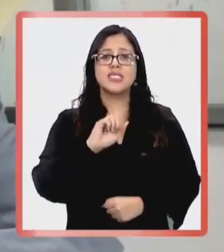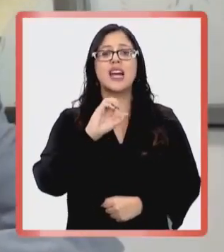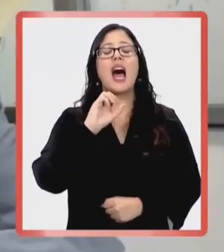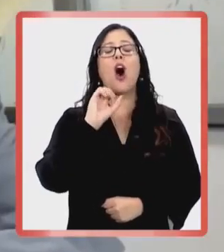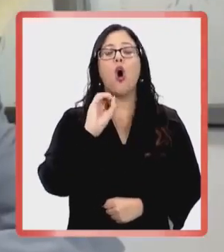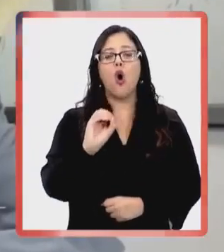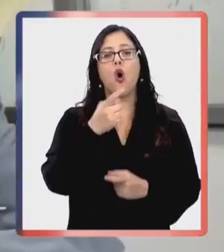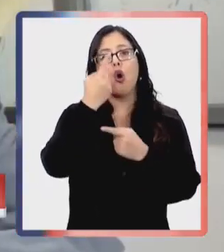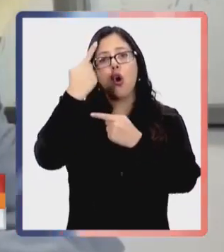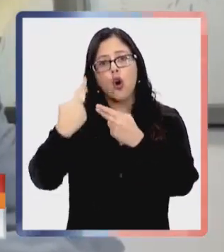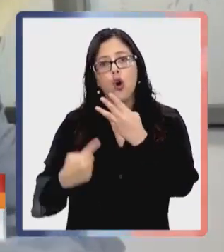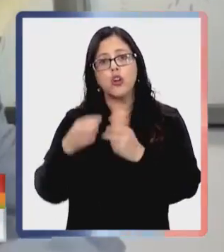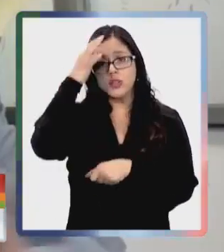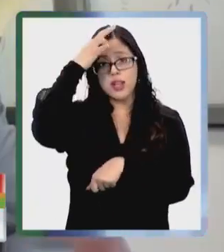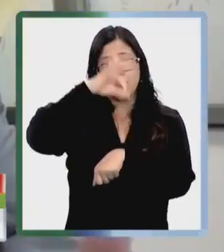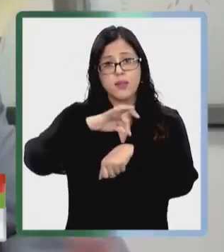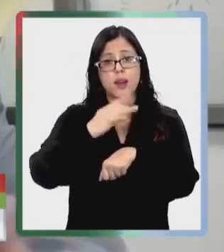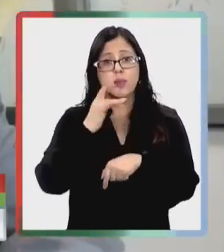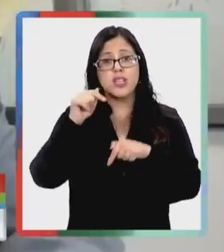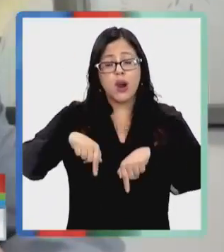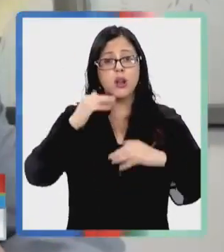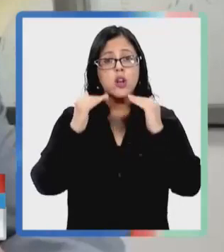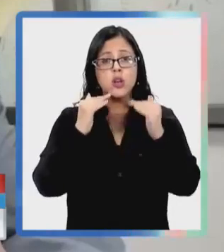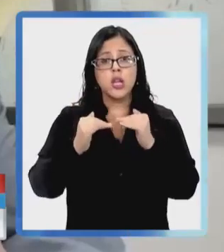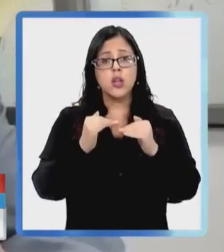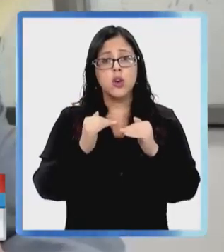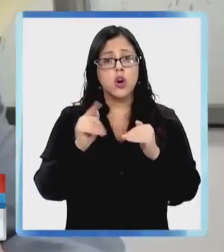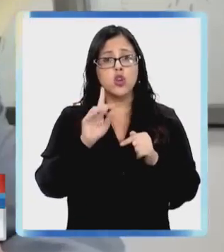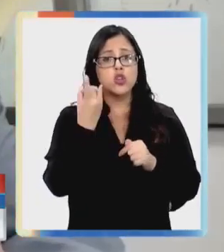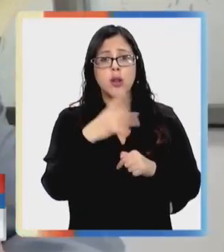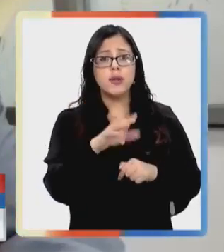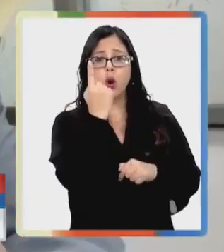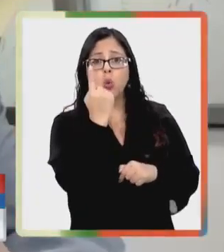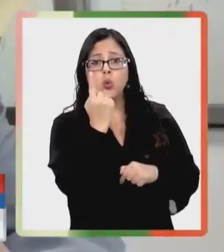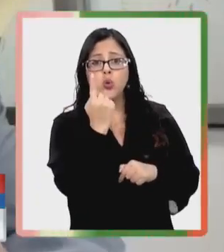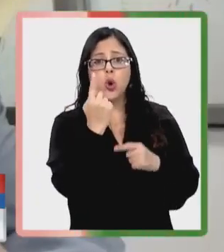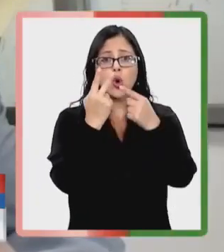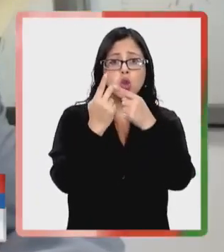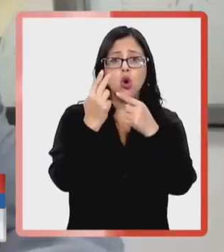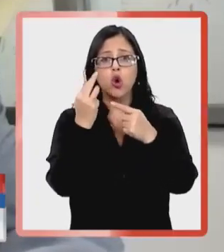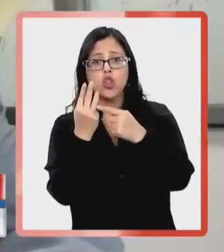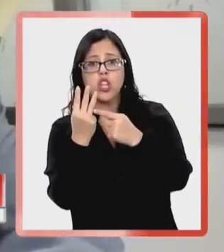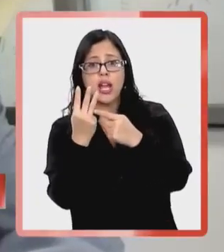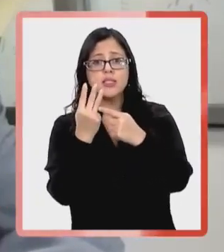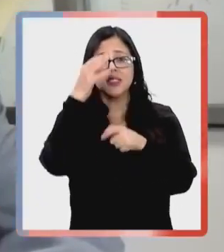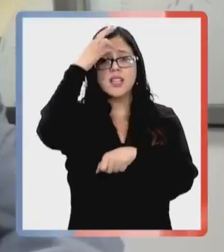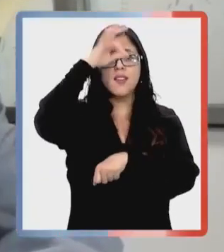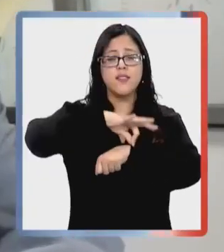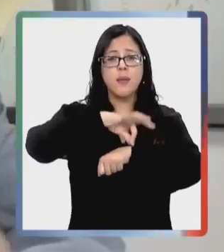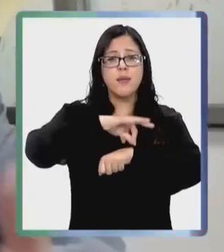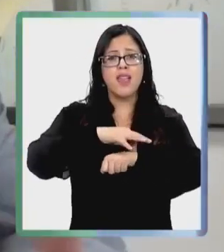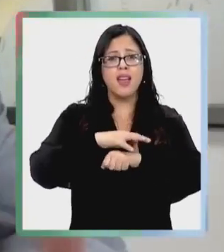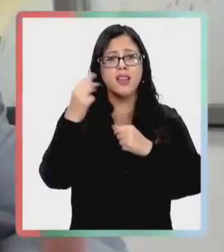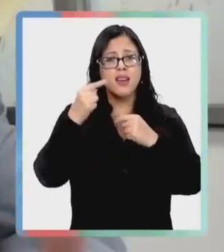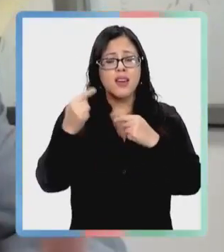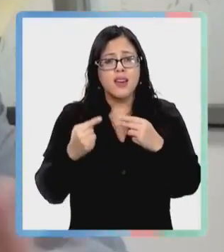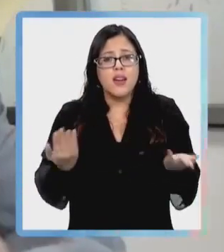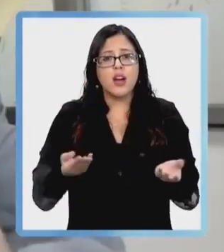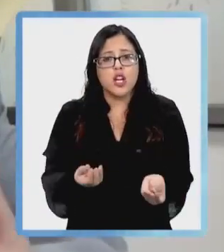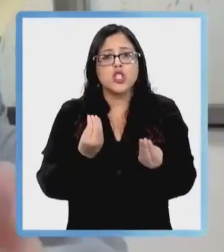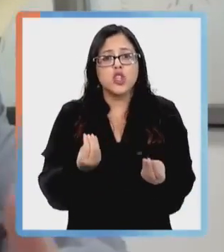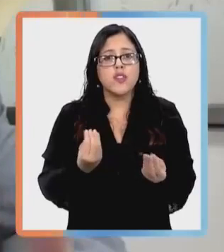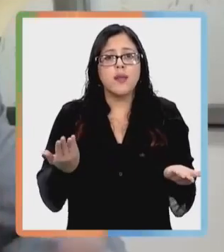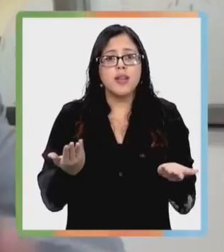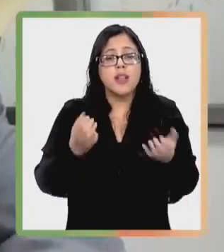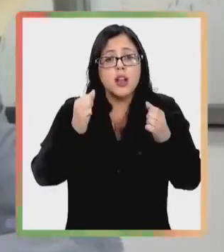tú muy bien dices, los niños ahora se están infectando no con un virus, sino que con 2 y con 3 virus. Y evidentemente que uno de